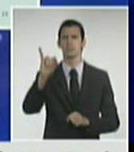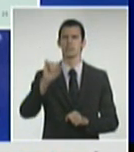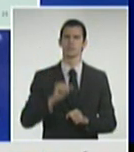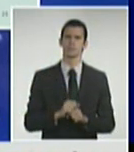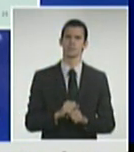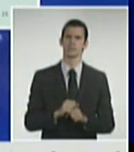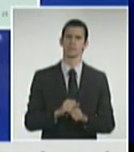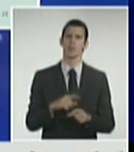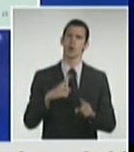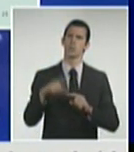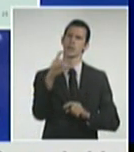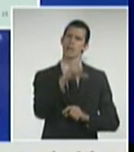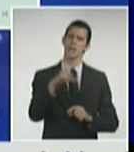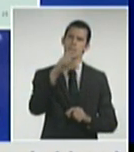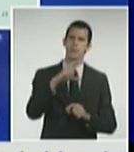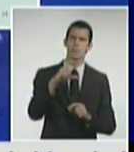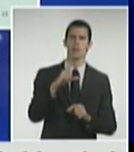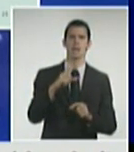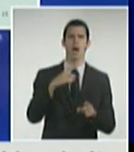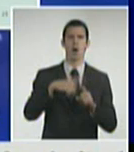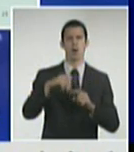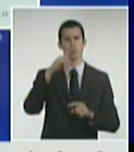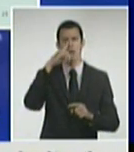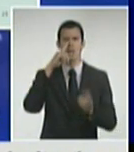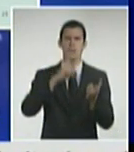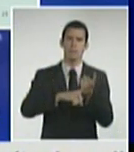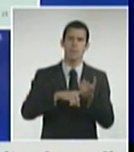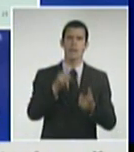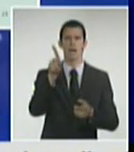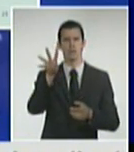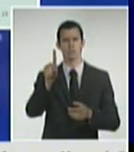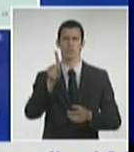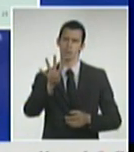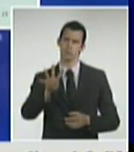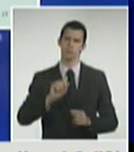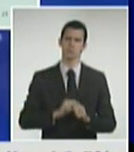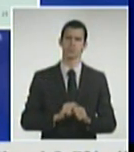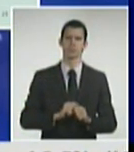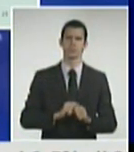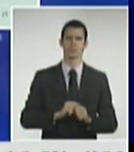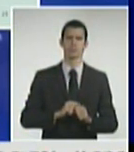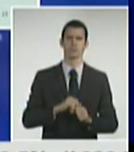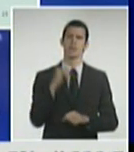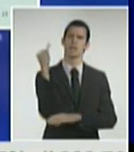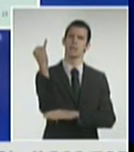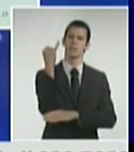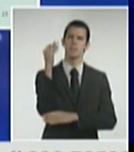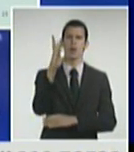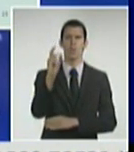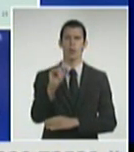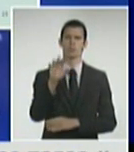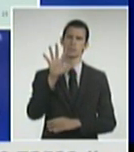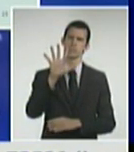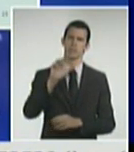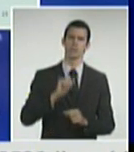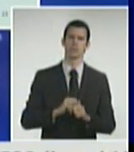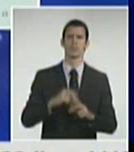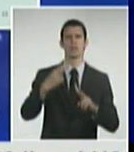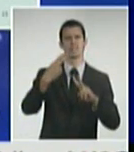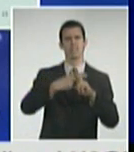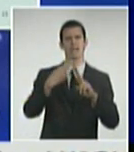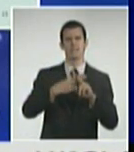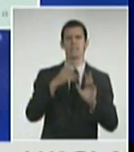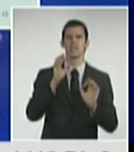Niceto Pérez 14 cada uno. Y Mies y Yateras 5 cada uno. Y San Antonio del Sur